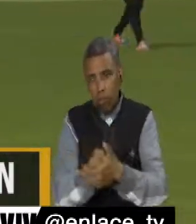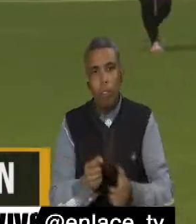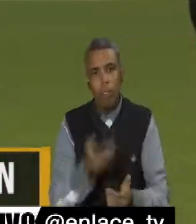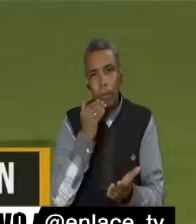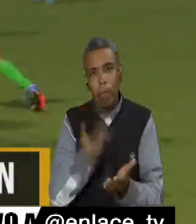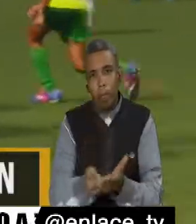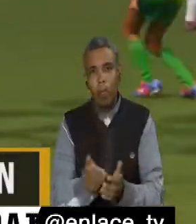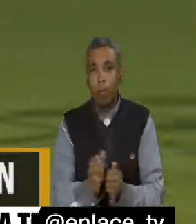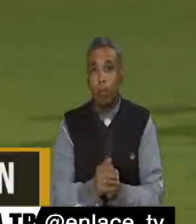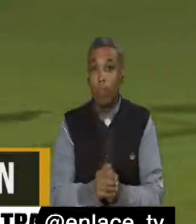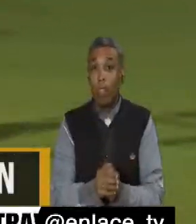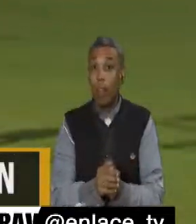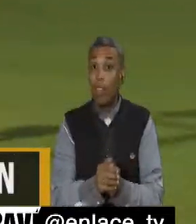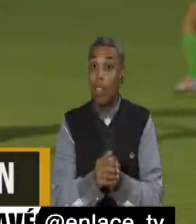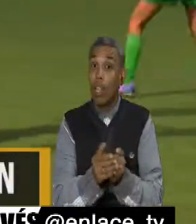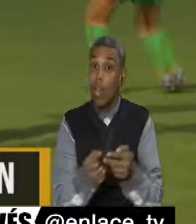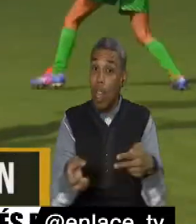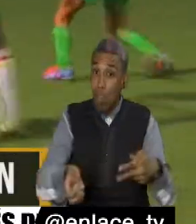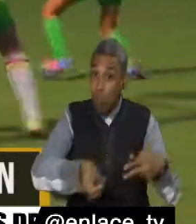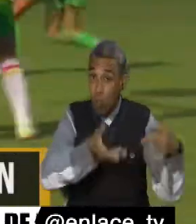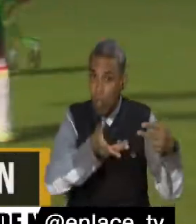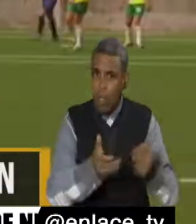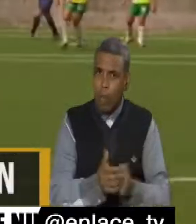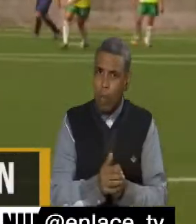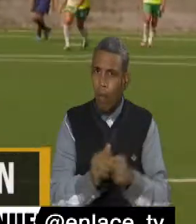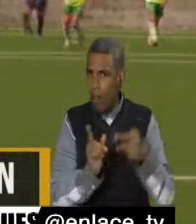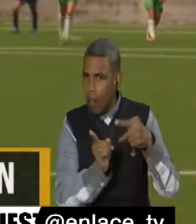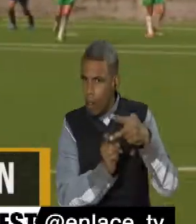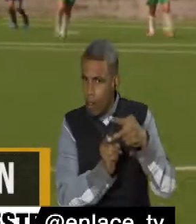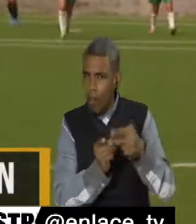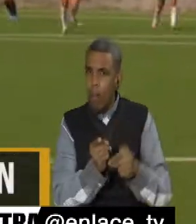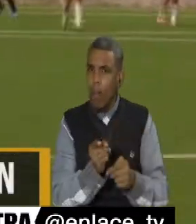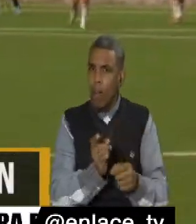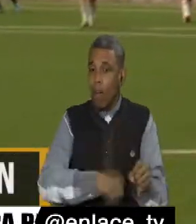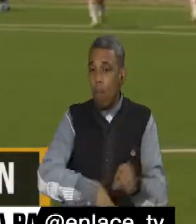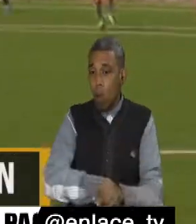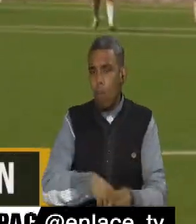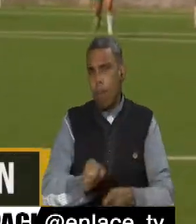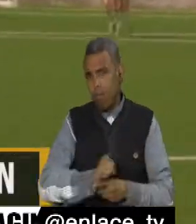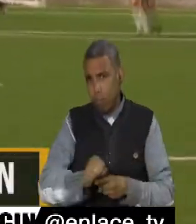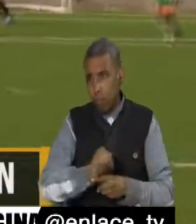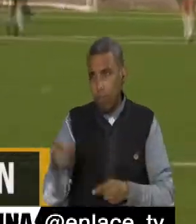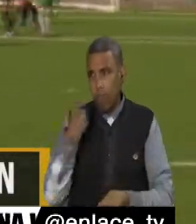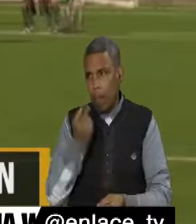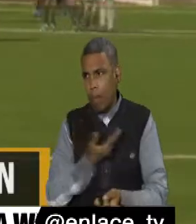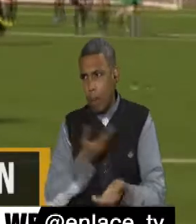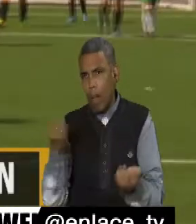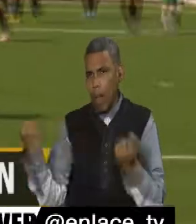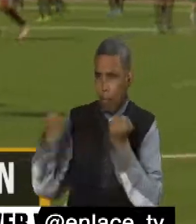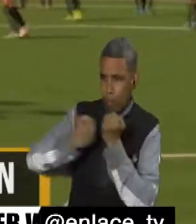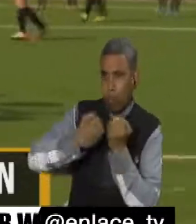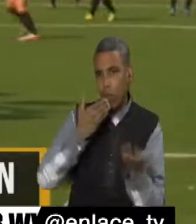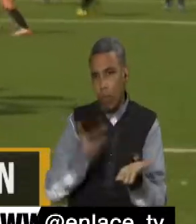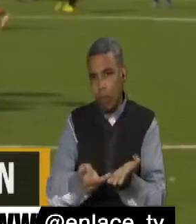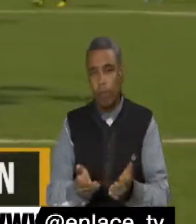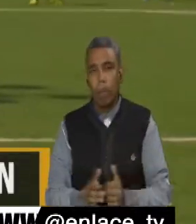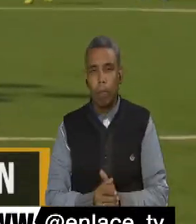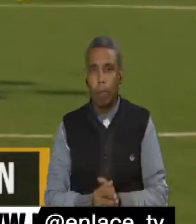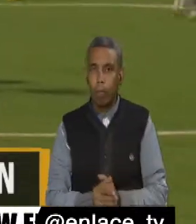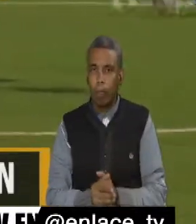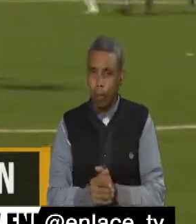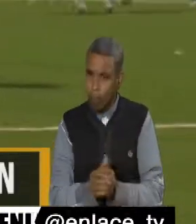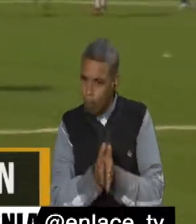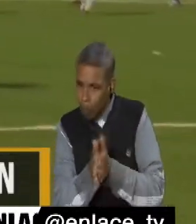digamos, educativa y la parte futbolística por parte de los padres de familia. Sí, eso es un fortalecimiento que se está haciendo para proyectarlas